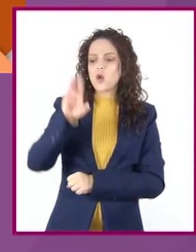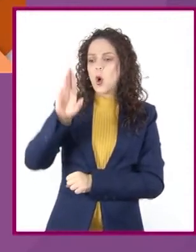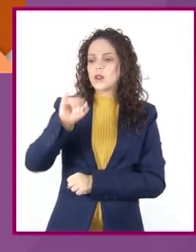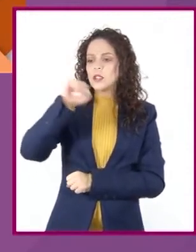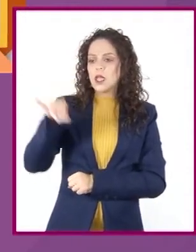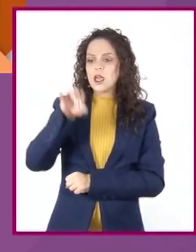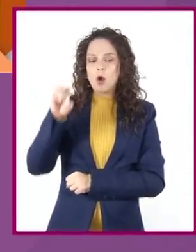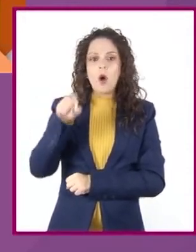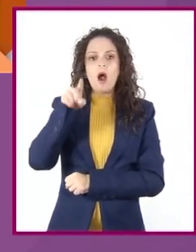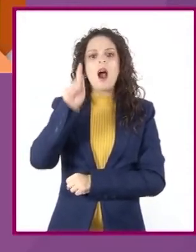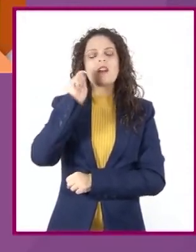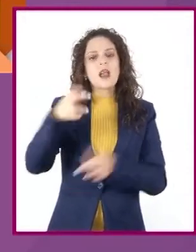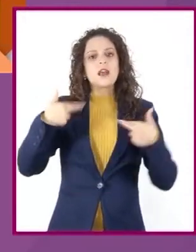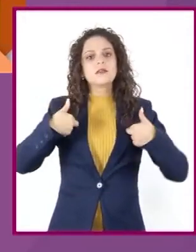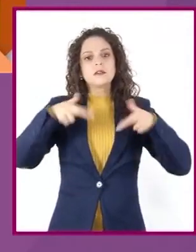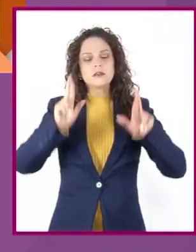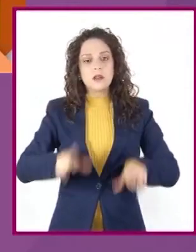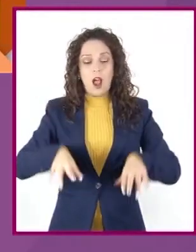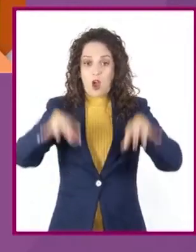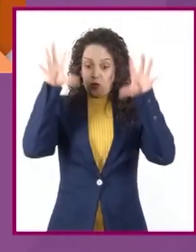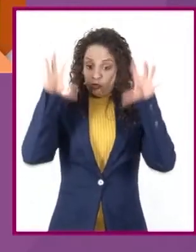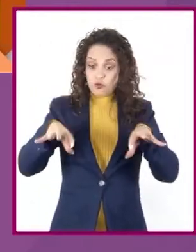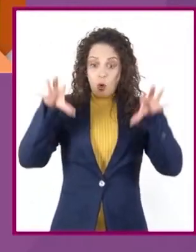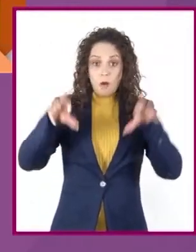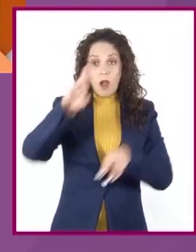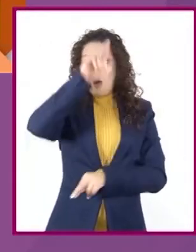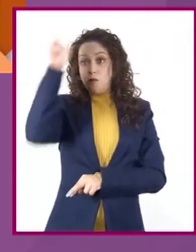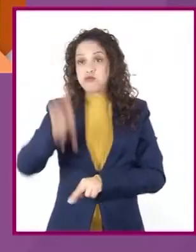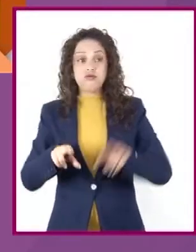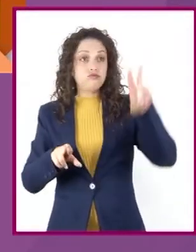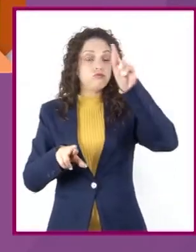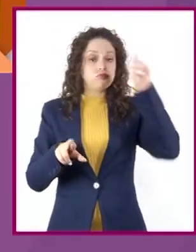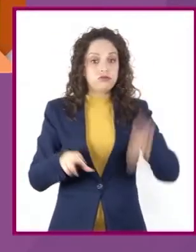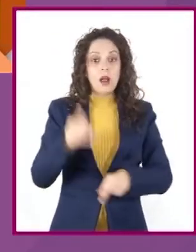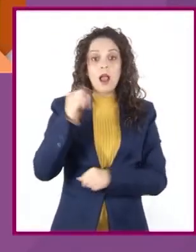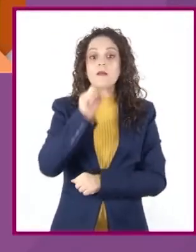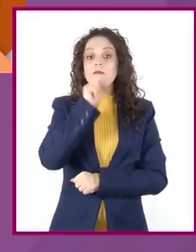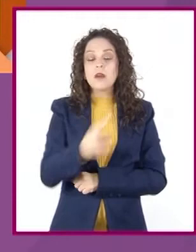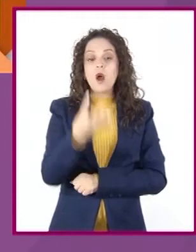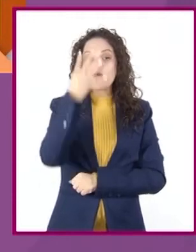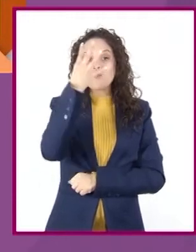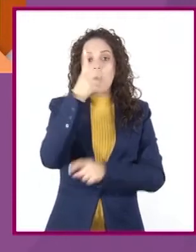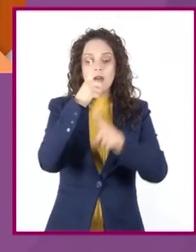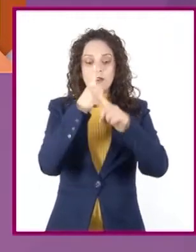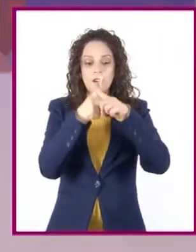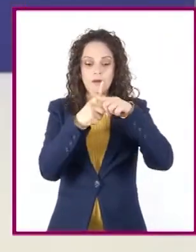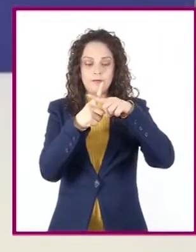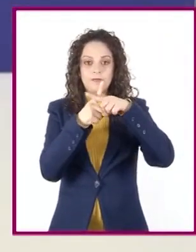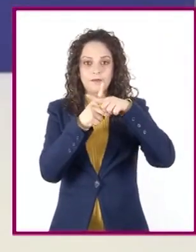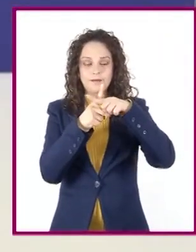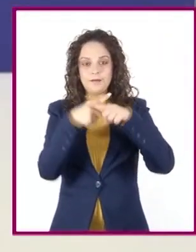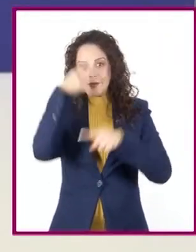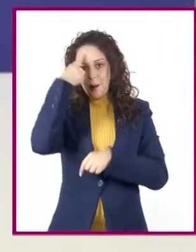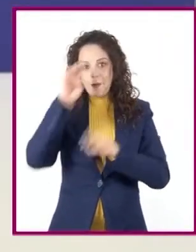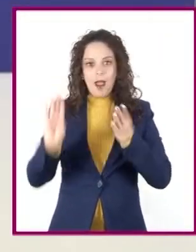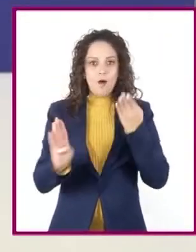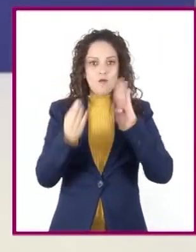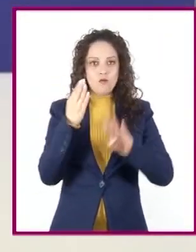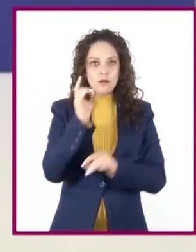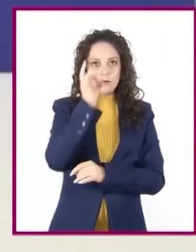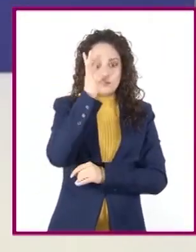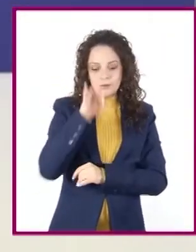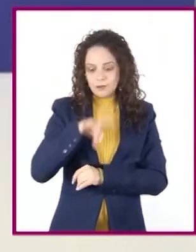y la lluvia, así como las 4 direcciones del mundo. 6. En lo relativo